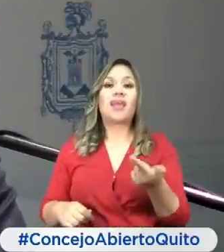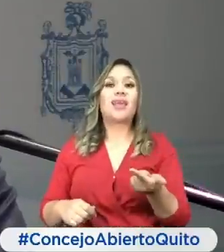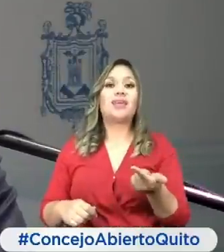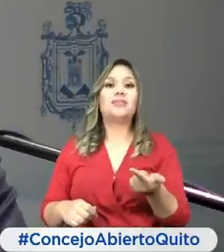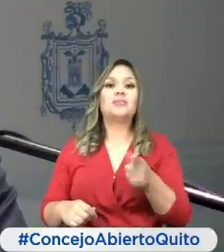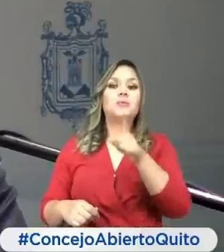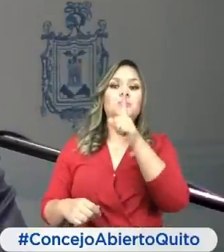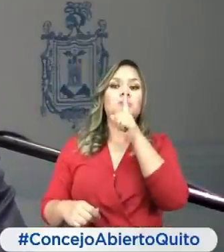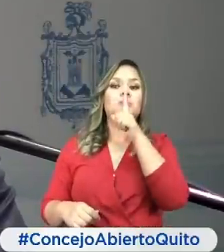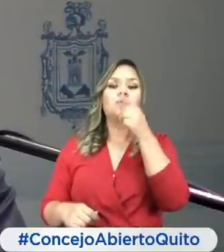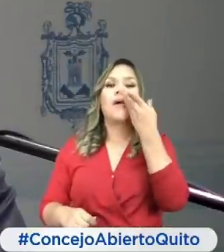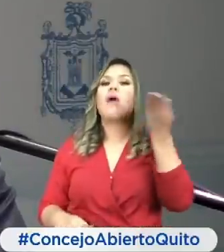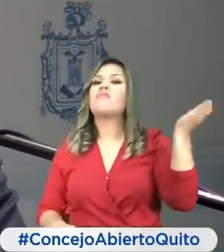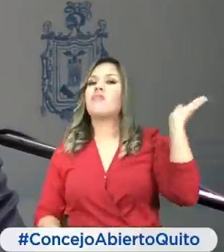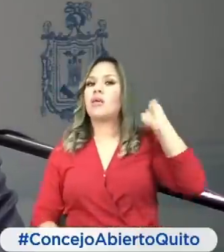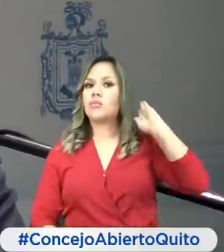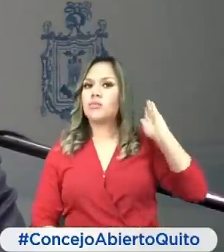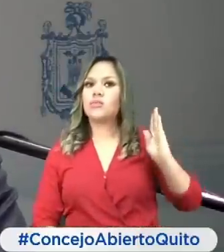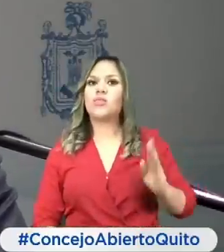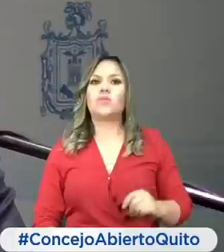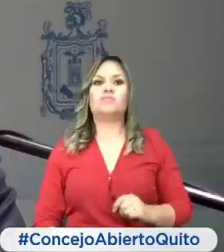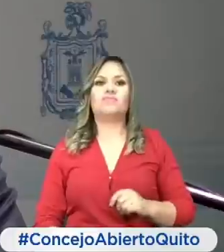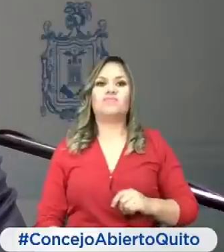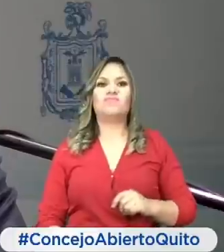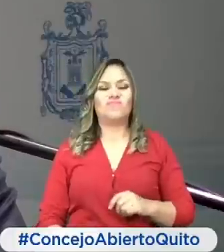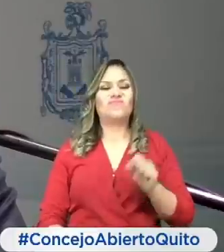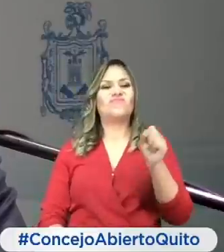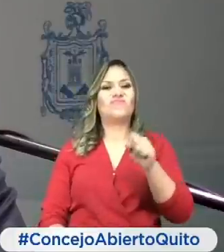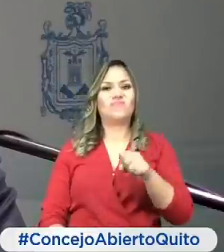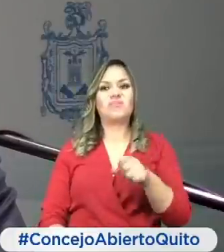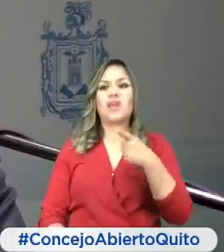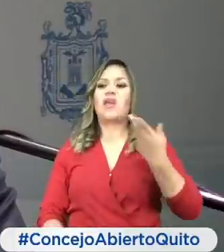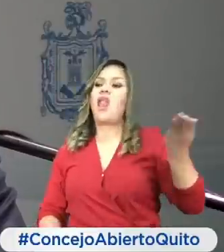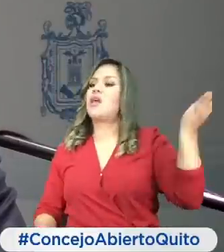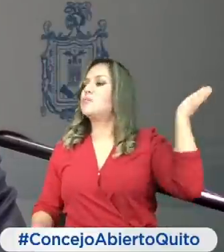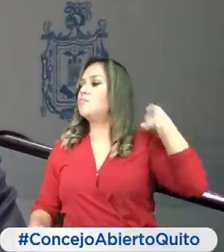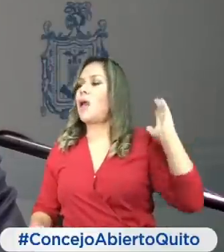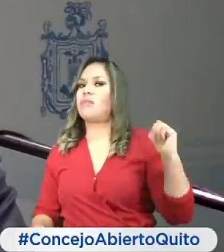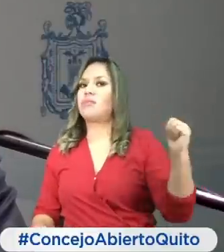una traición, lo hace justamente por las espaldas,